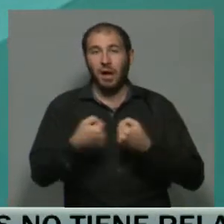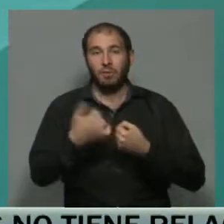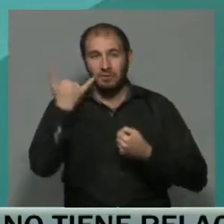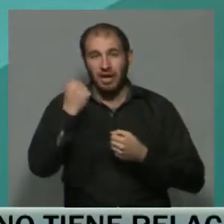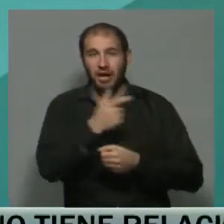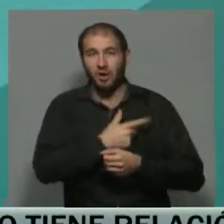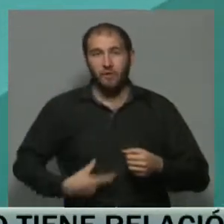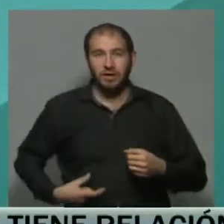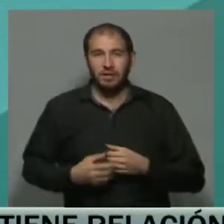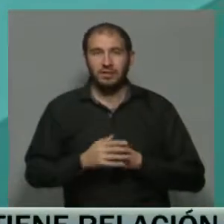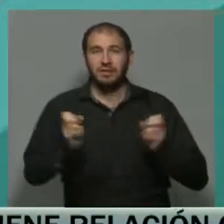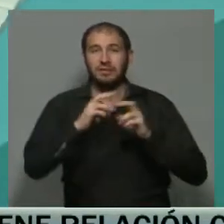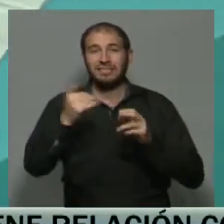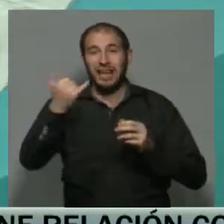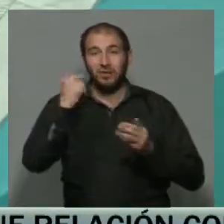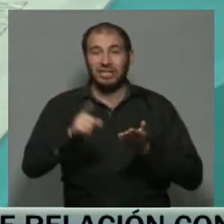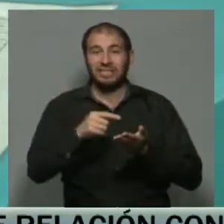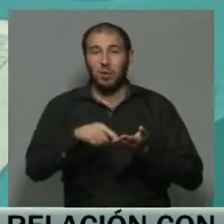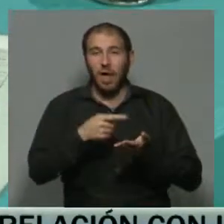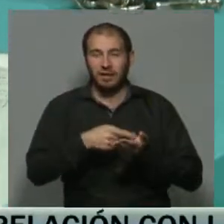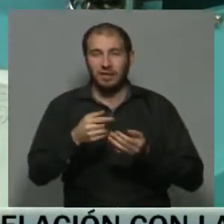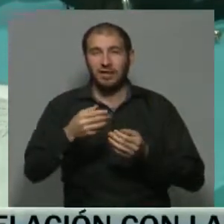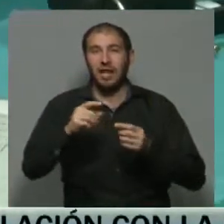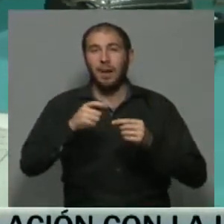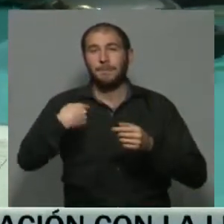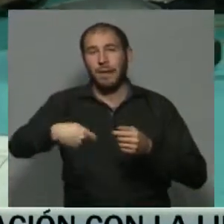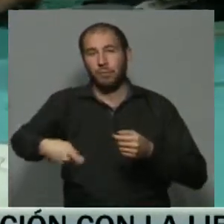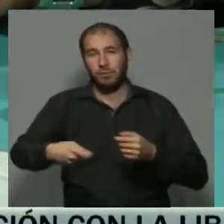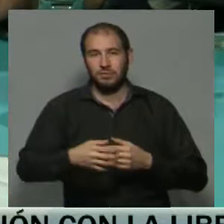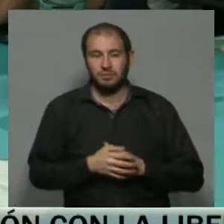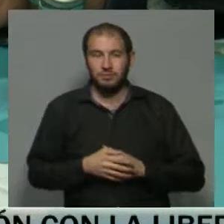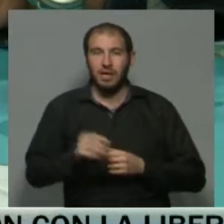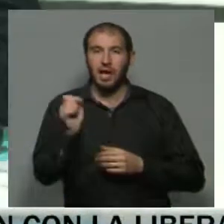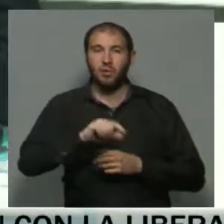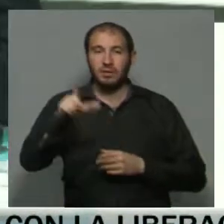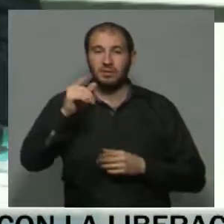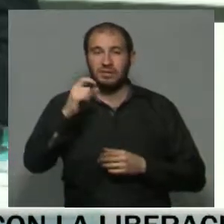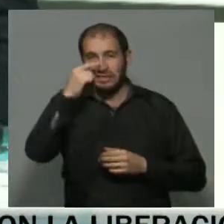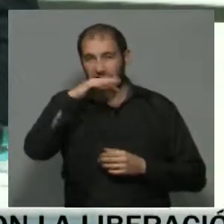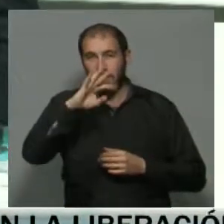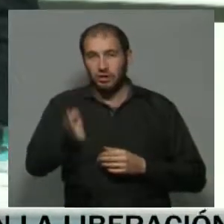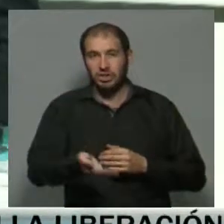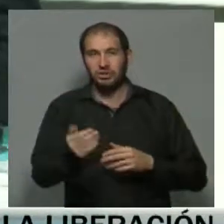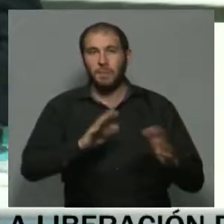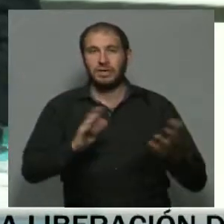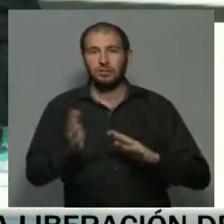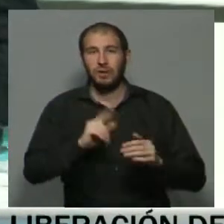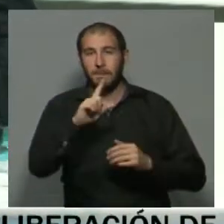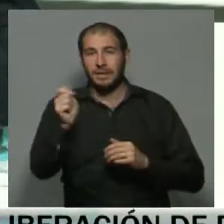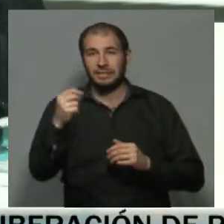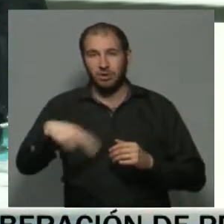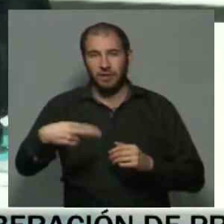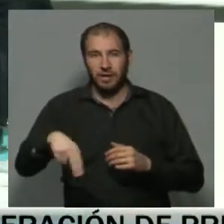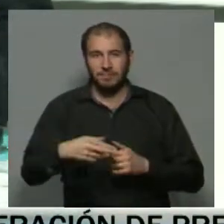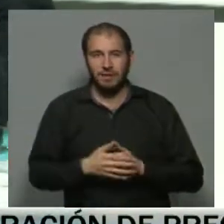con el gobierno. Lo que es telefonía celular, los abonos de telefonía celular van a aumentar en un 7% aproximadamente en el mes de